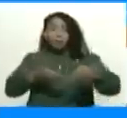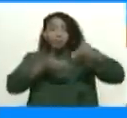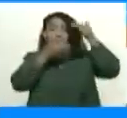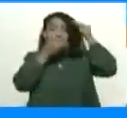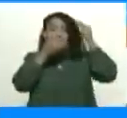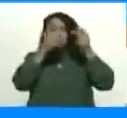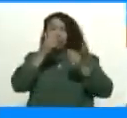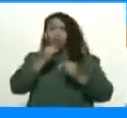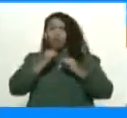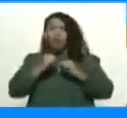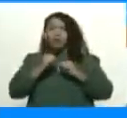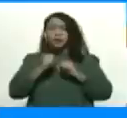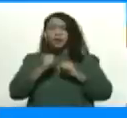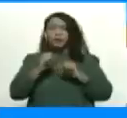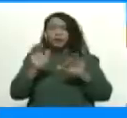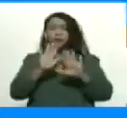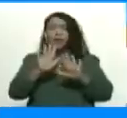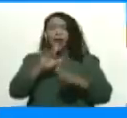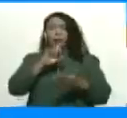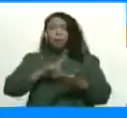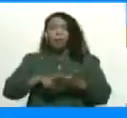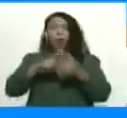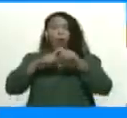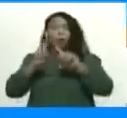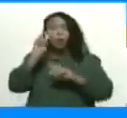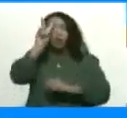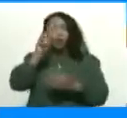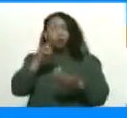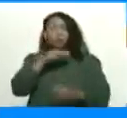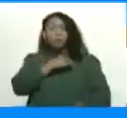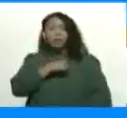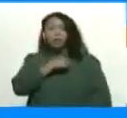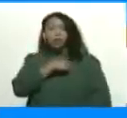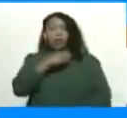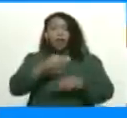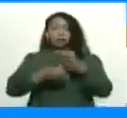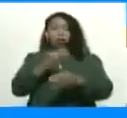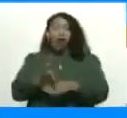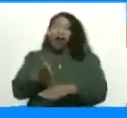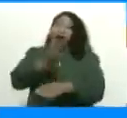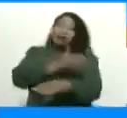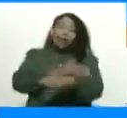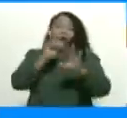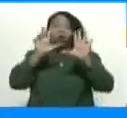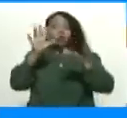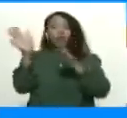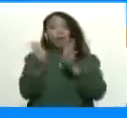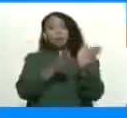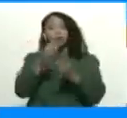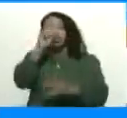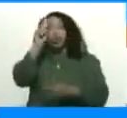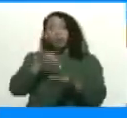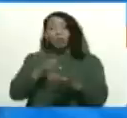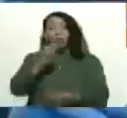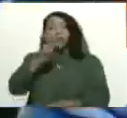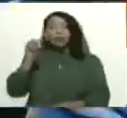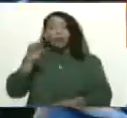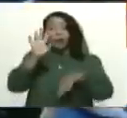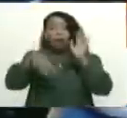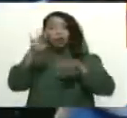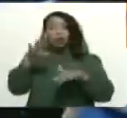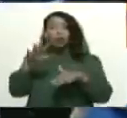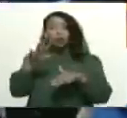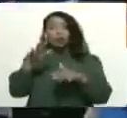brutalmente y que ya había cumplido otras dos misiones anteriores, el 8 de marzo del 2020 y el 14 de abril